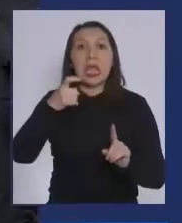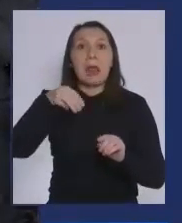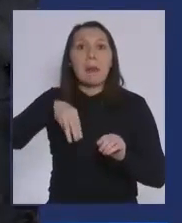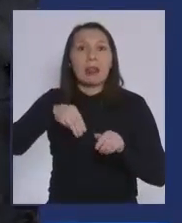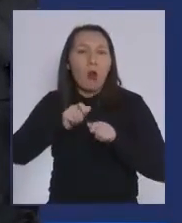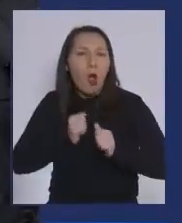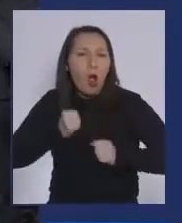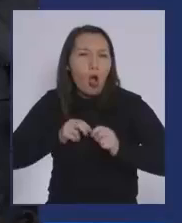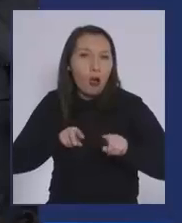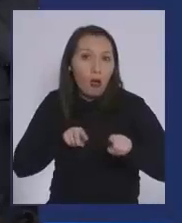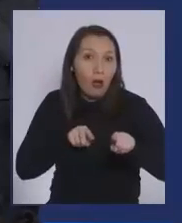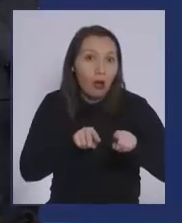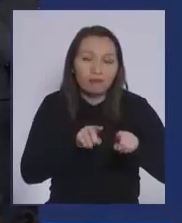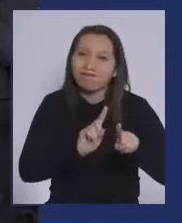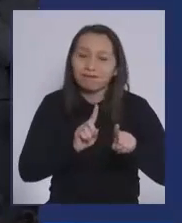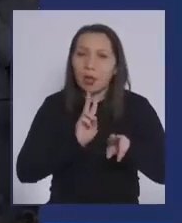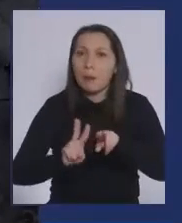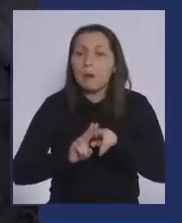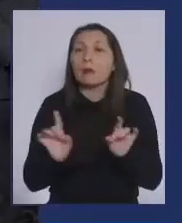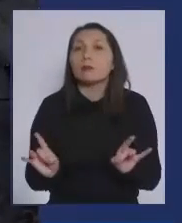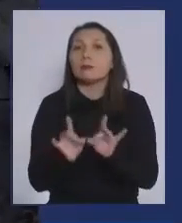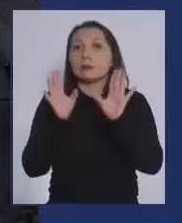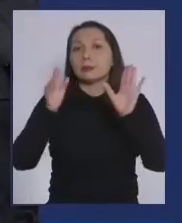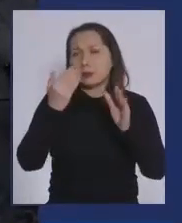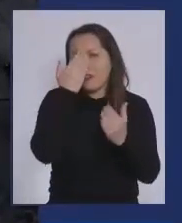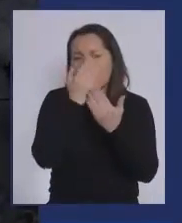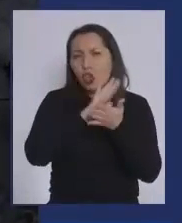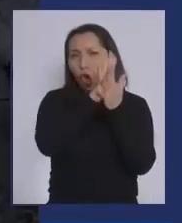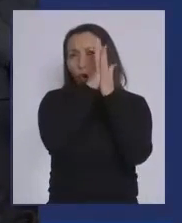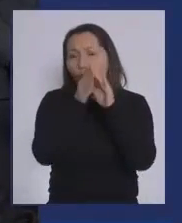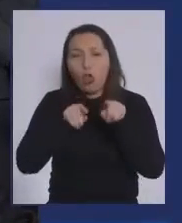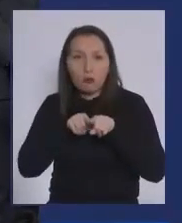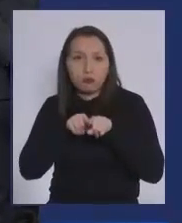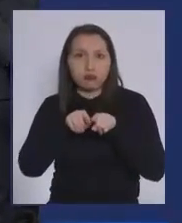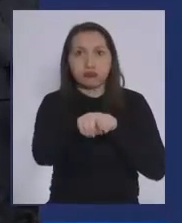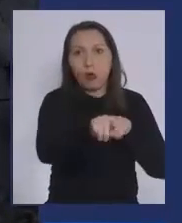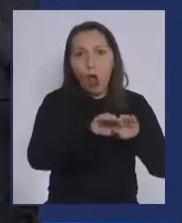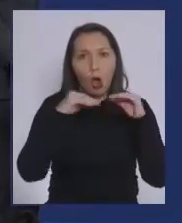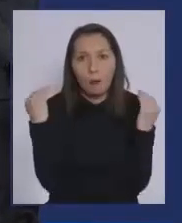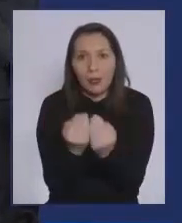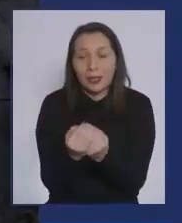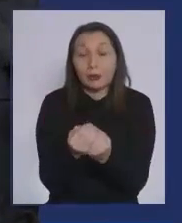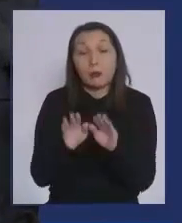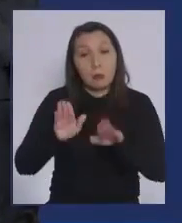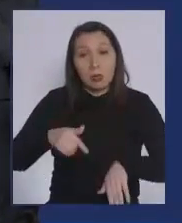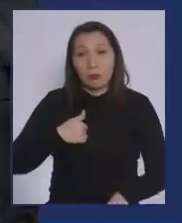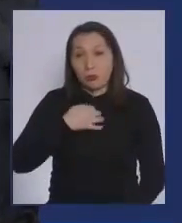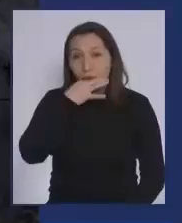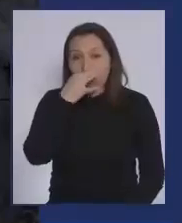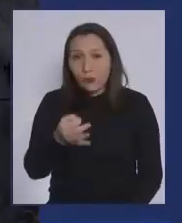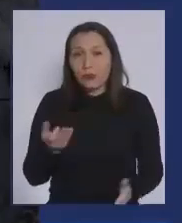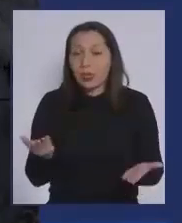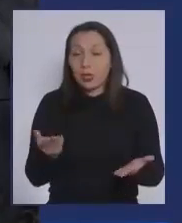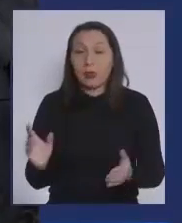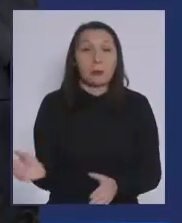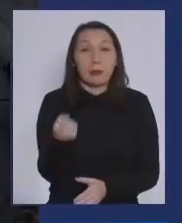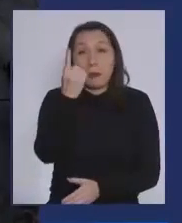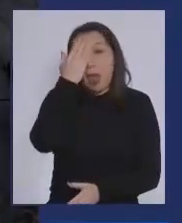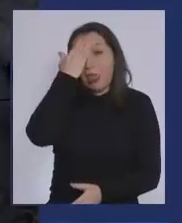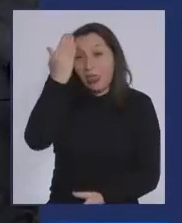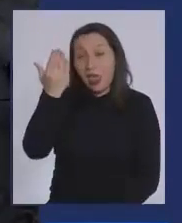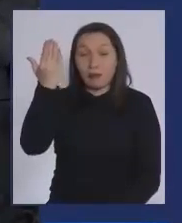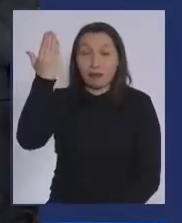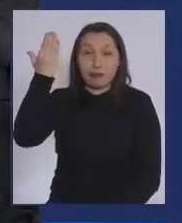sino que están preparados para enfrentar toda la carrera y por eso tal como lo he dicho desde el primer